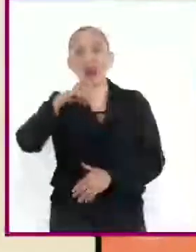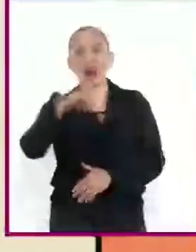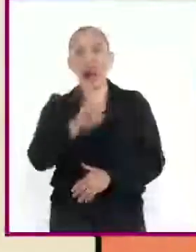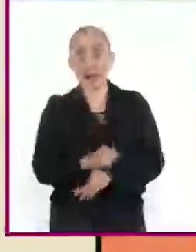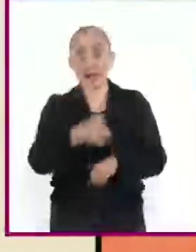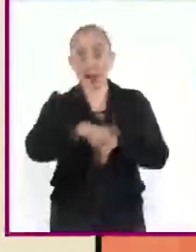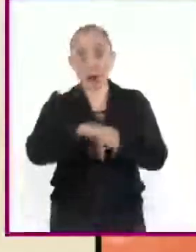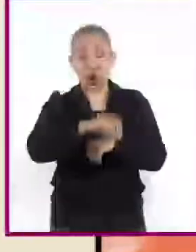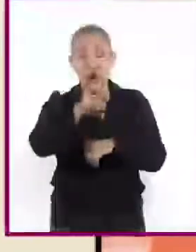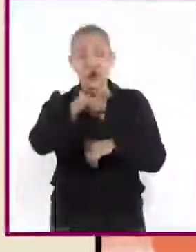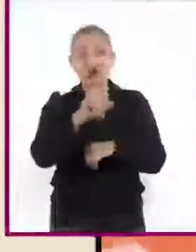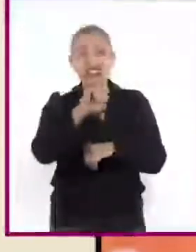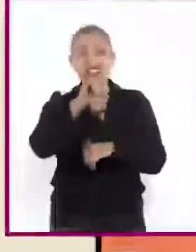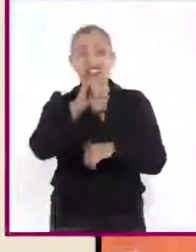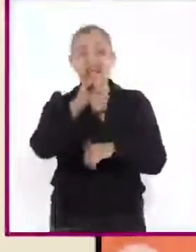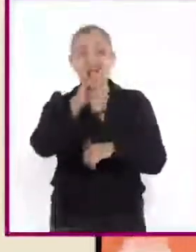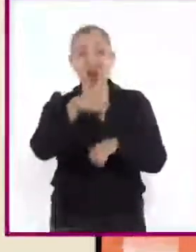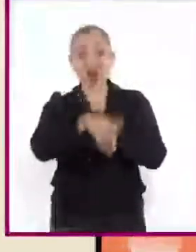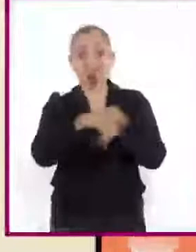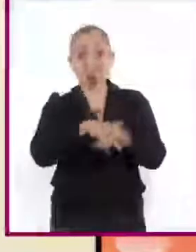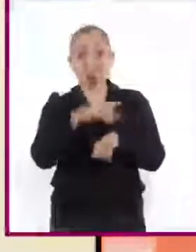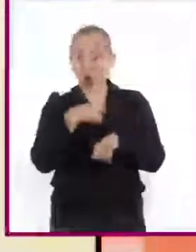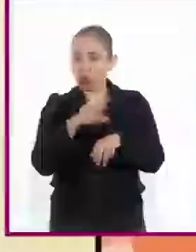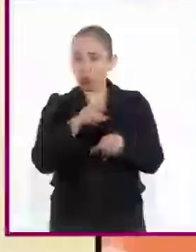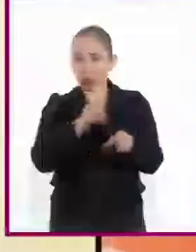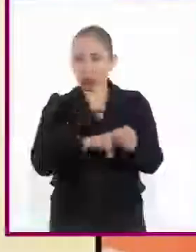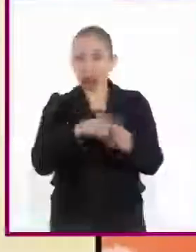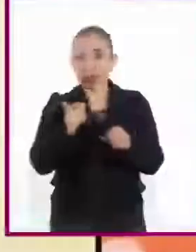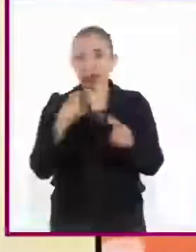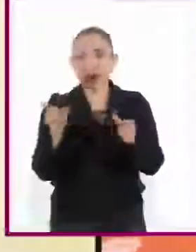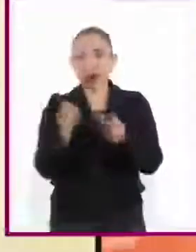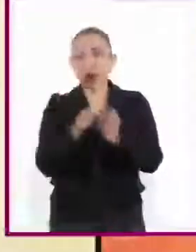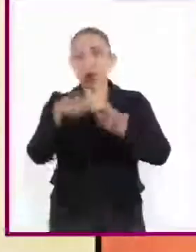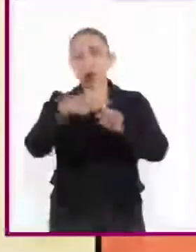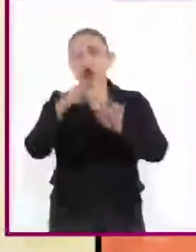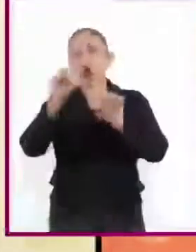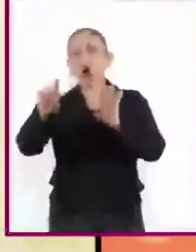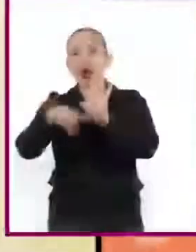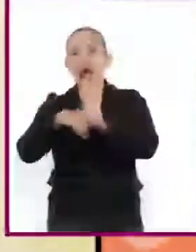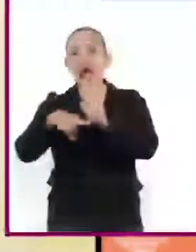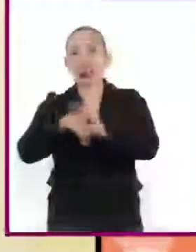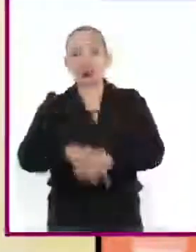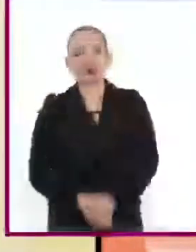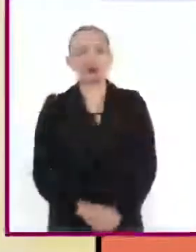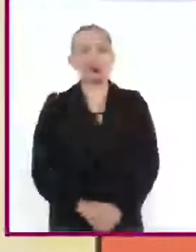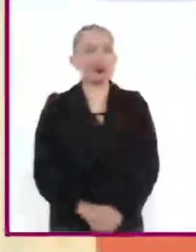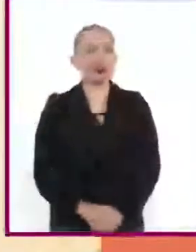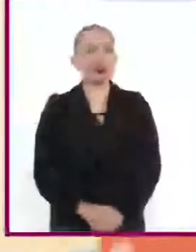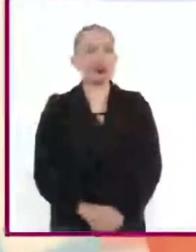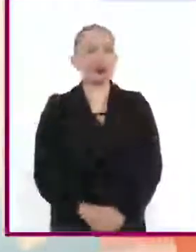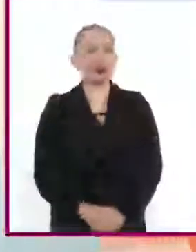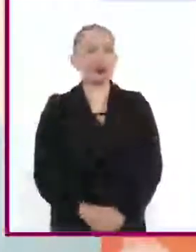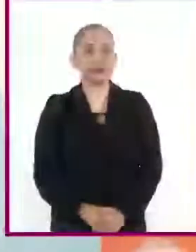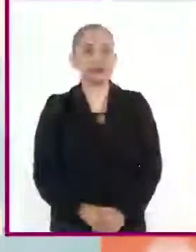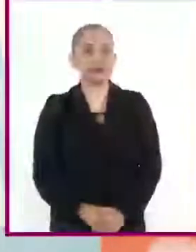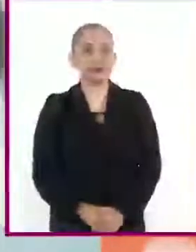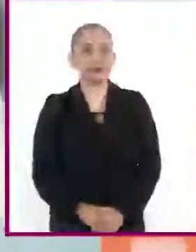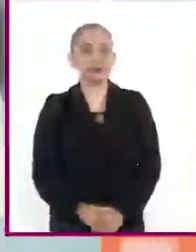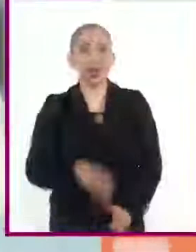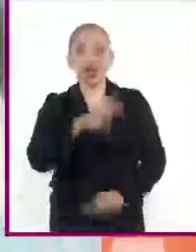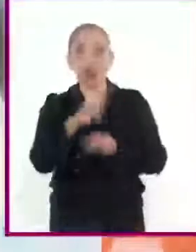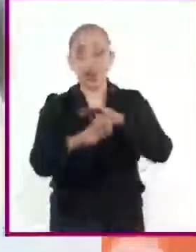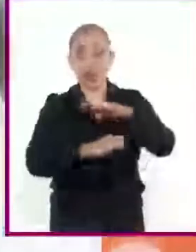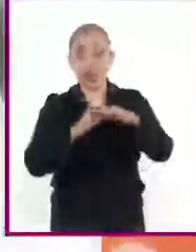El número de oxidación es siempre un número entero acompañado de un signo positivo o negativo. A todos